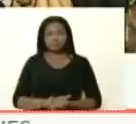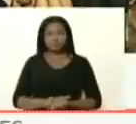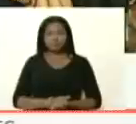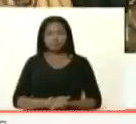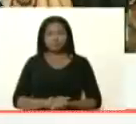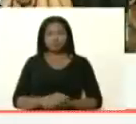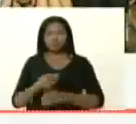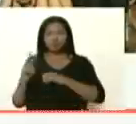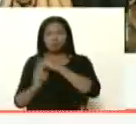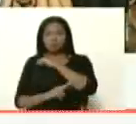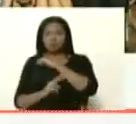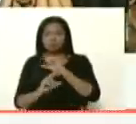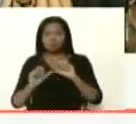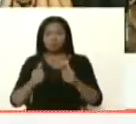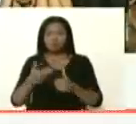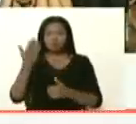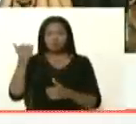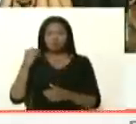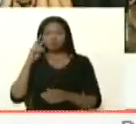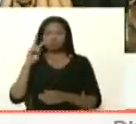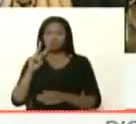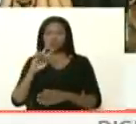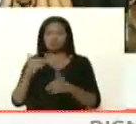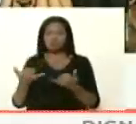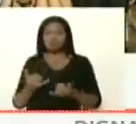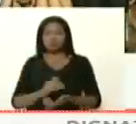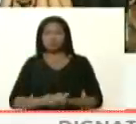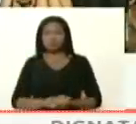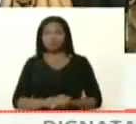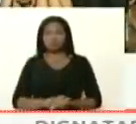Conviasa llegó ayer, estuve viendo las imágenes.